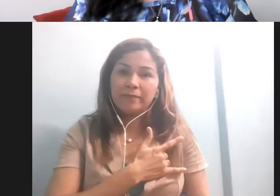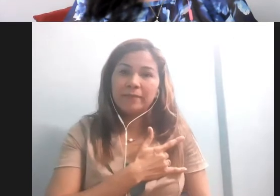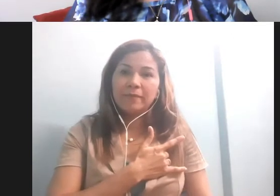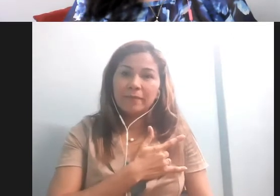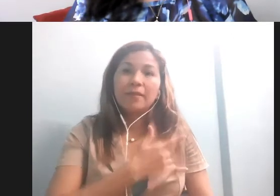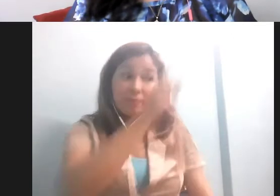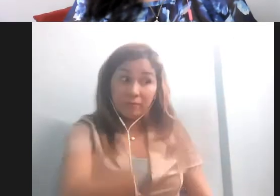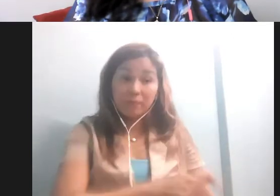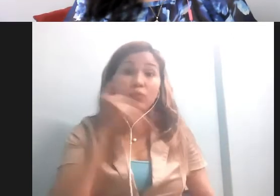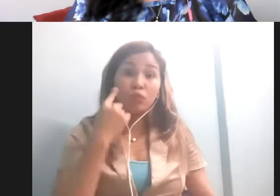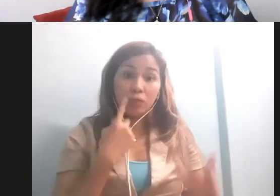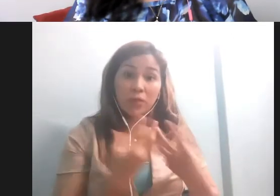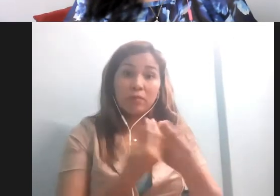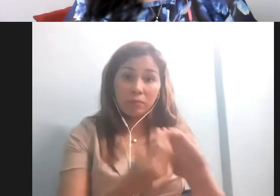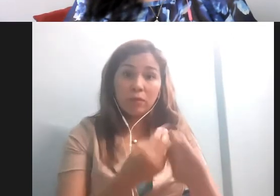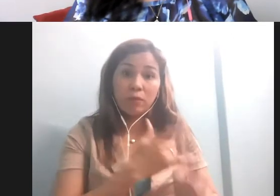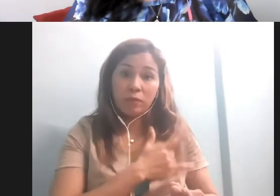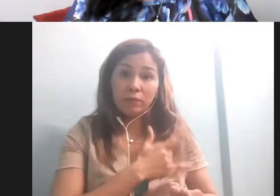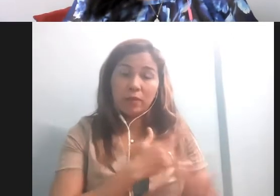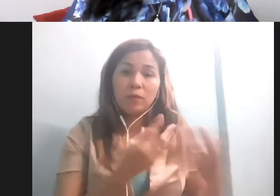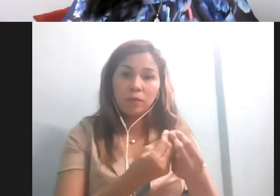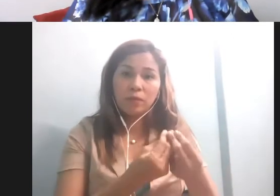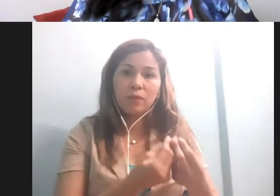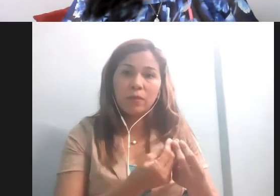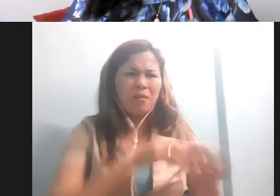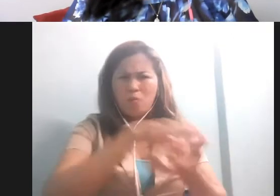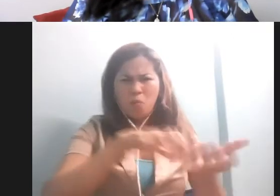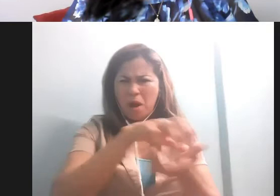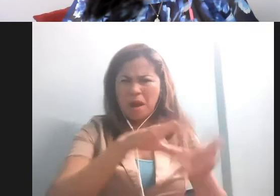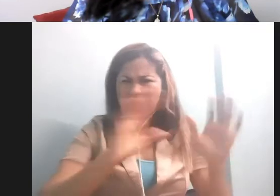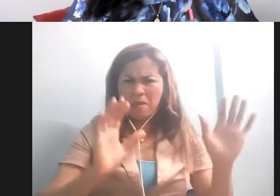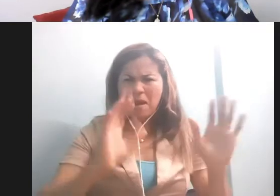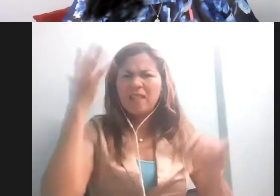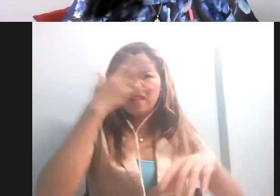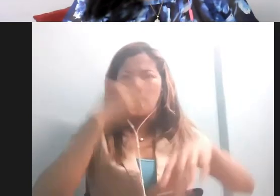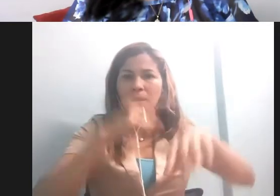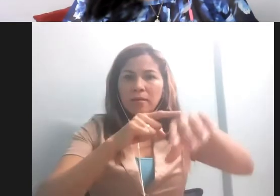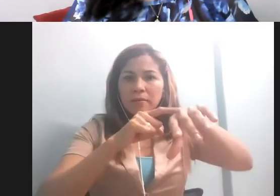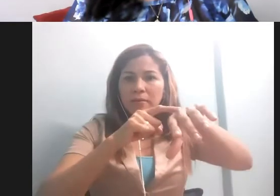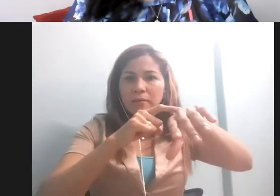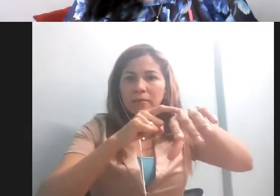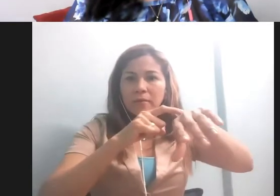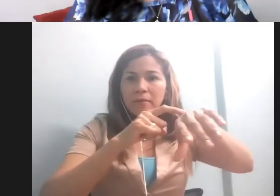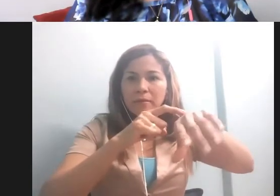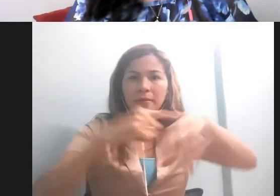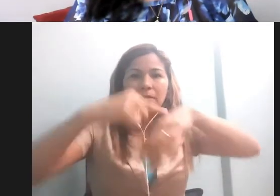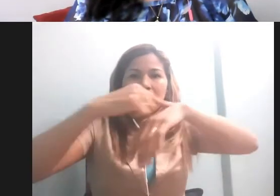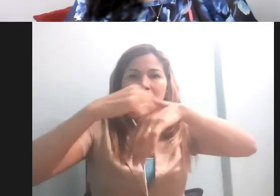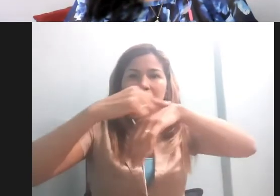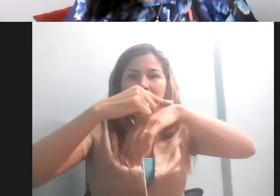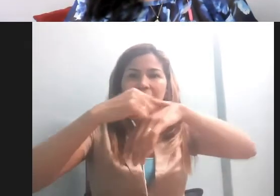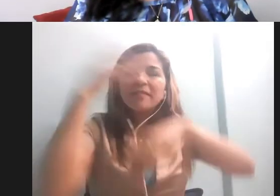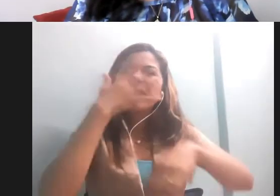sorda, él tuvo un problema y le colocaron un yelmo. Y la seña de él quedó